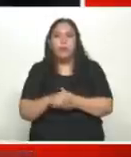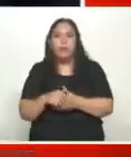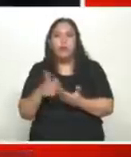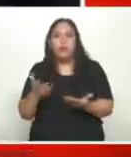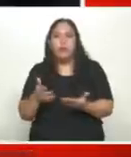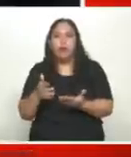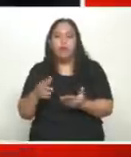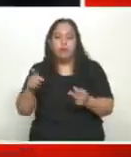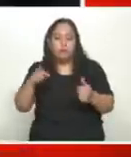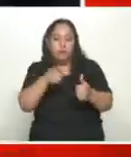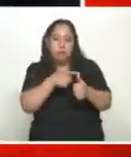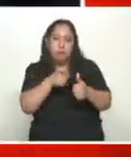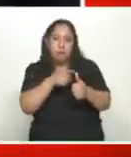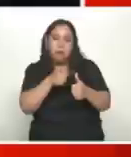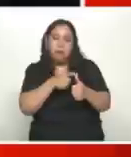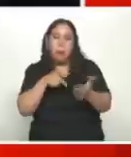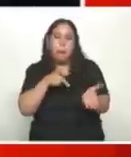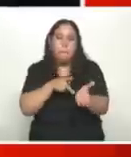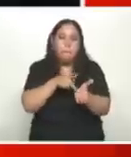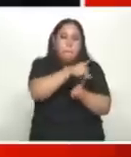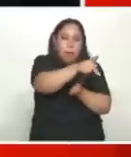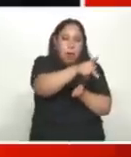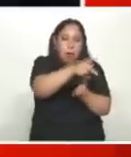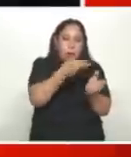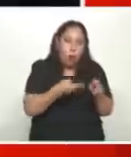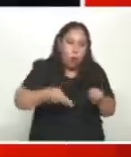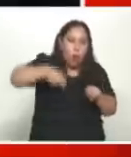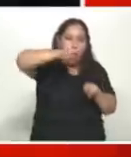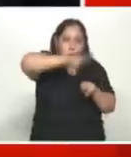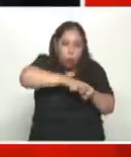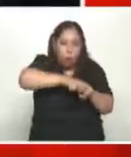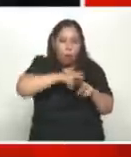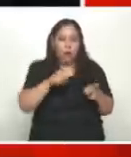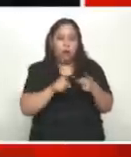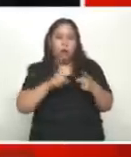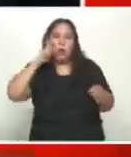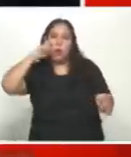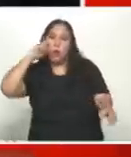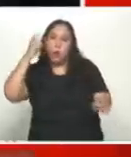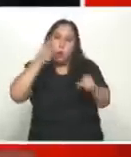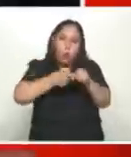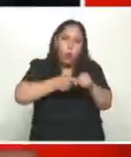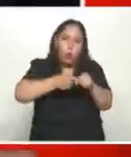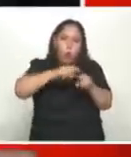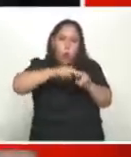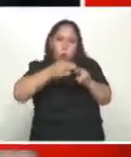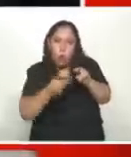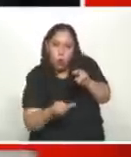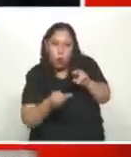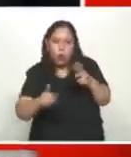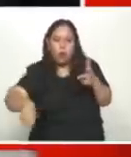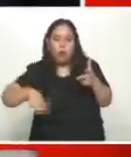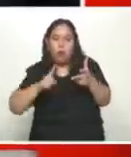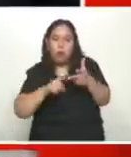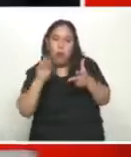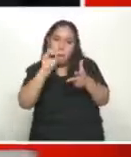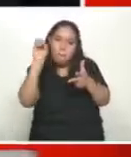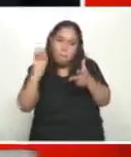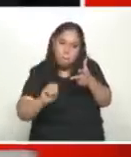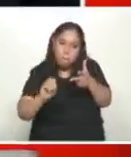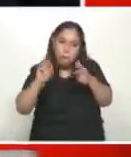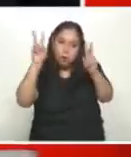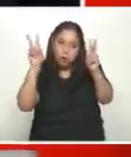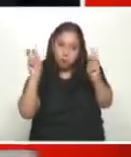mínimo, reducción al combustible y un par de meses después usted estaba siendo pues, sacado del